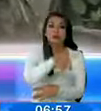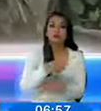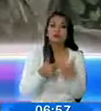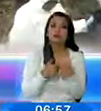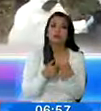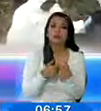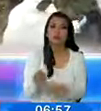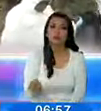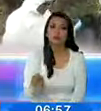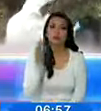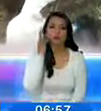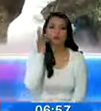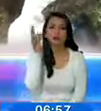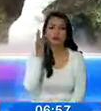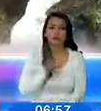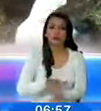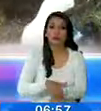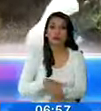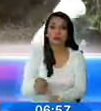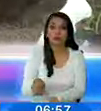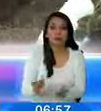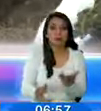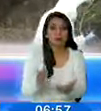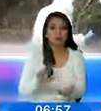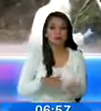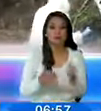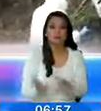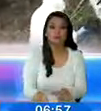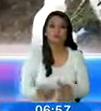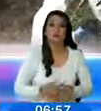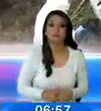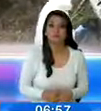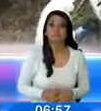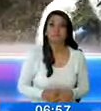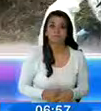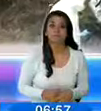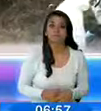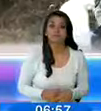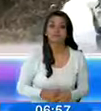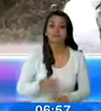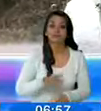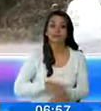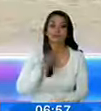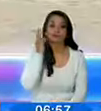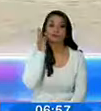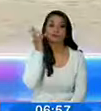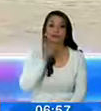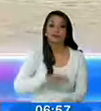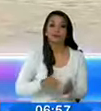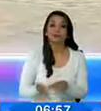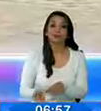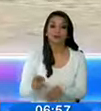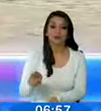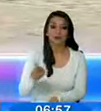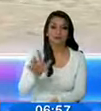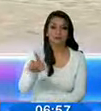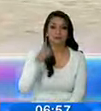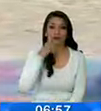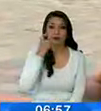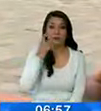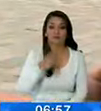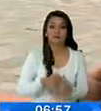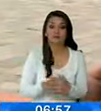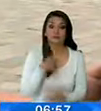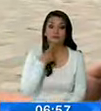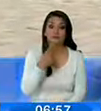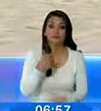de la chica, principal sospechoso de la muerte, convirtiéndose así en otro caso de femicidio. Estaría vinculada